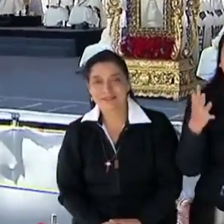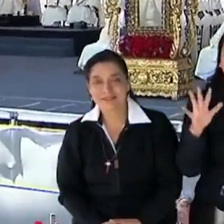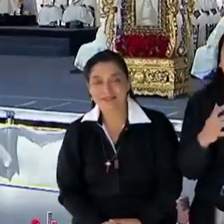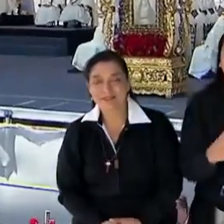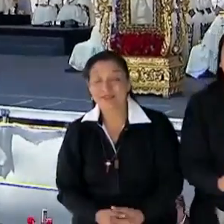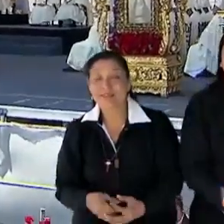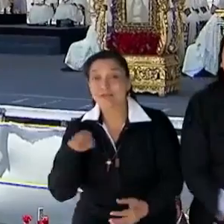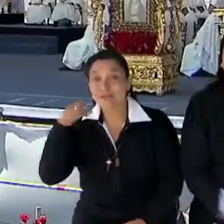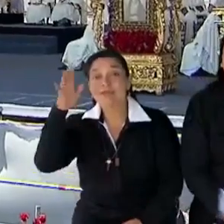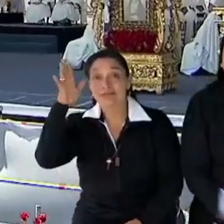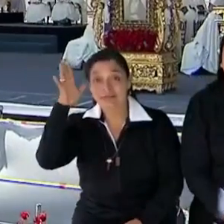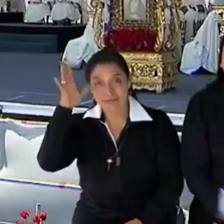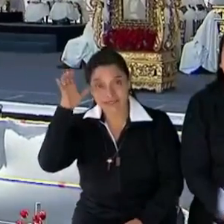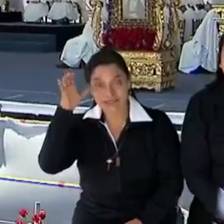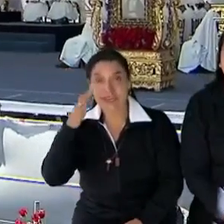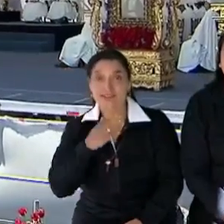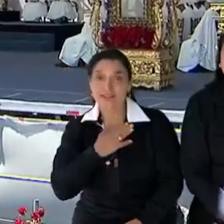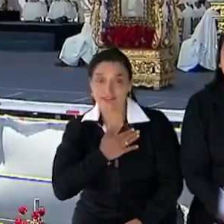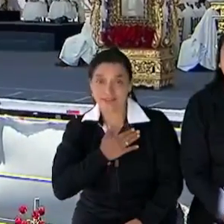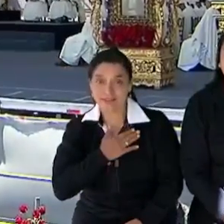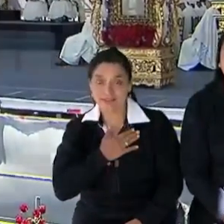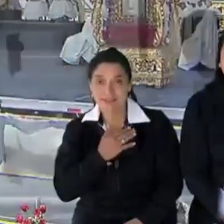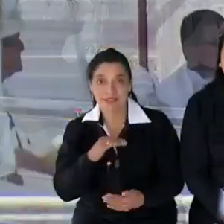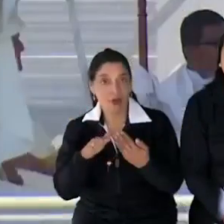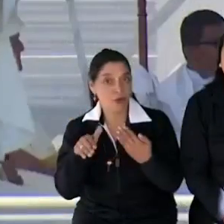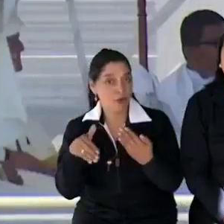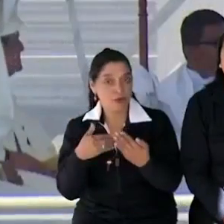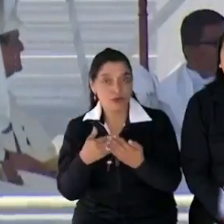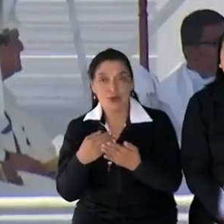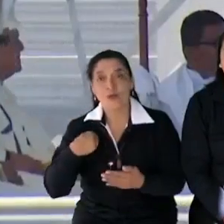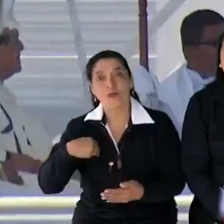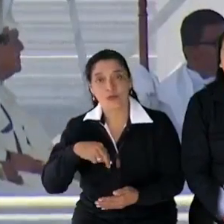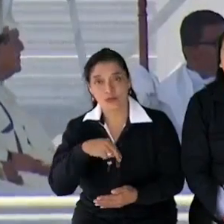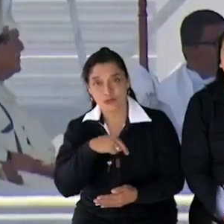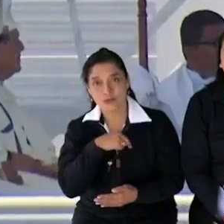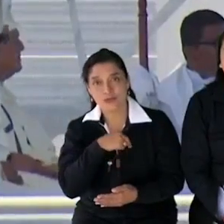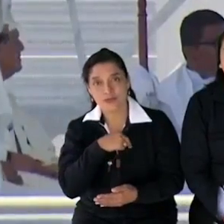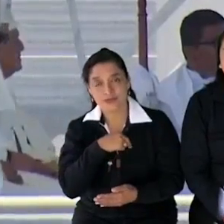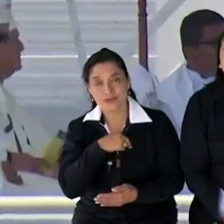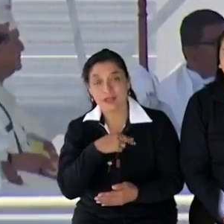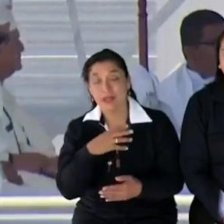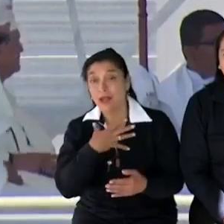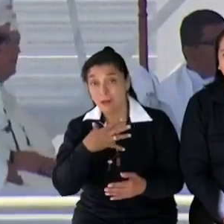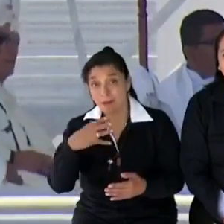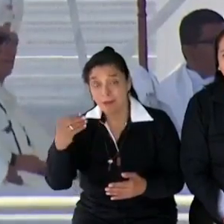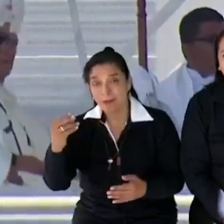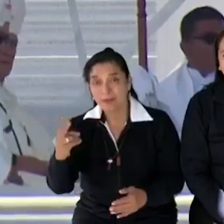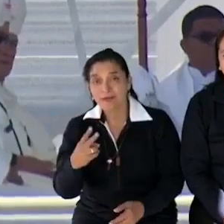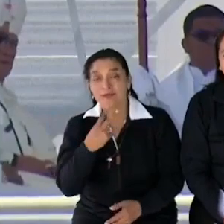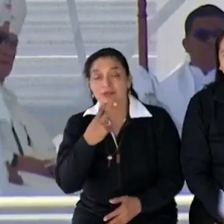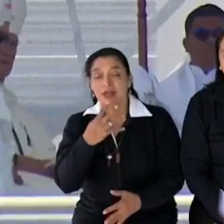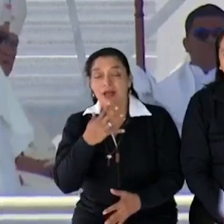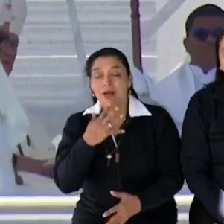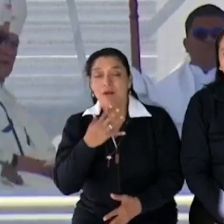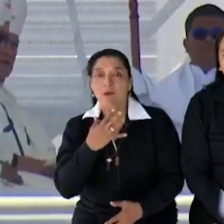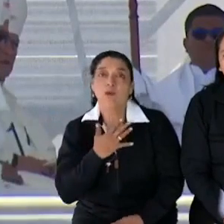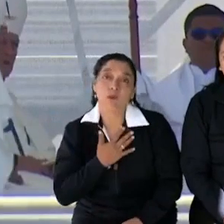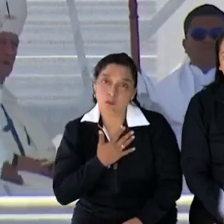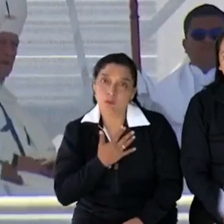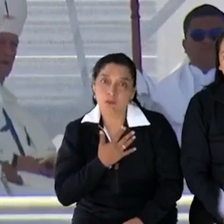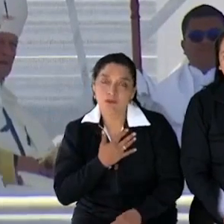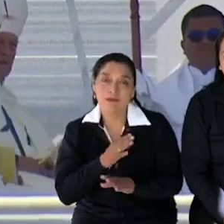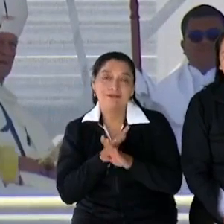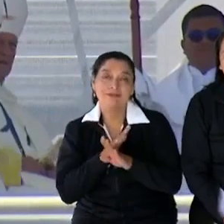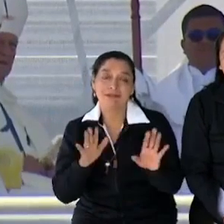Y créanme que todos nosotros vamos a respirar un poquito.